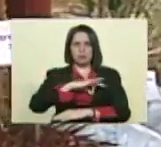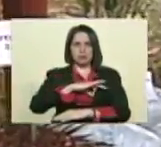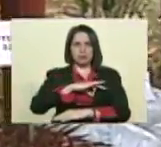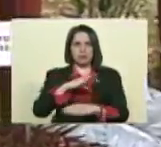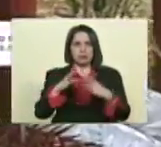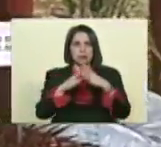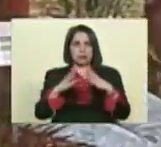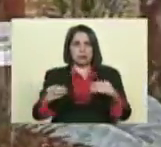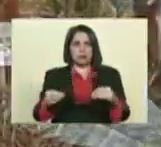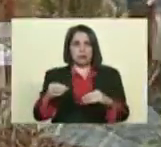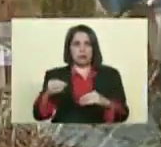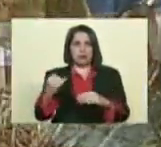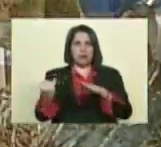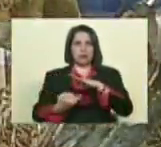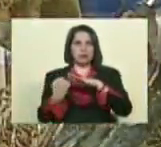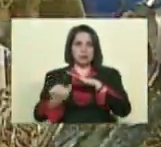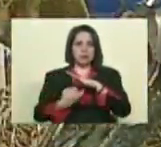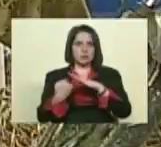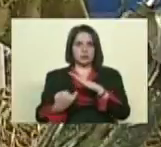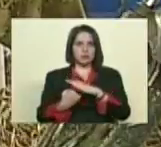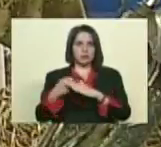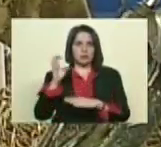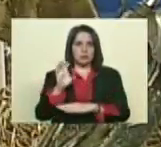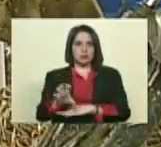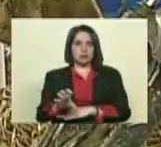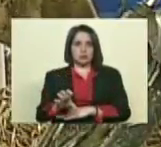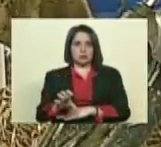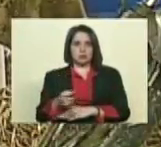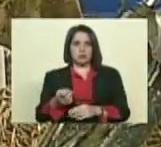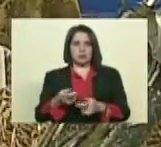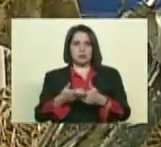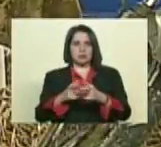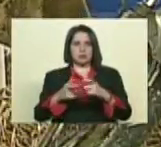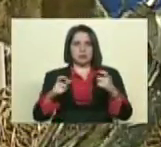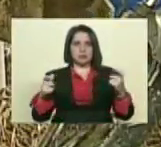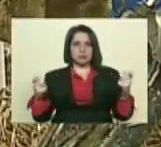estas instituciones de seguridad del Estado. Desplegamos